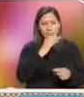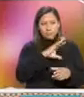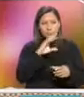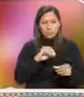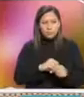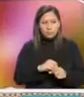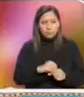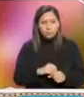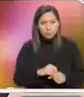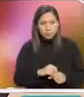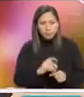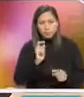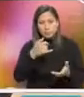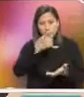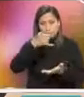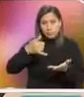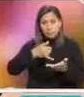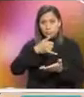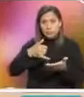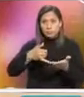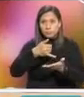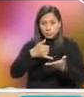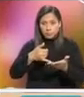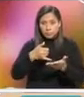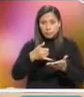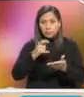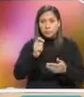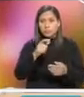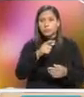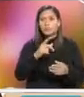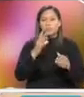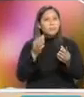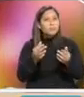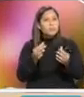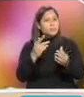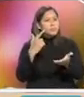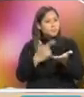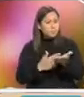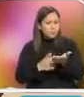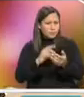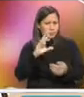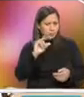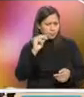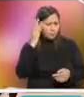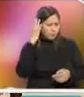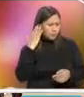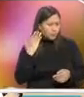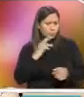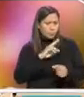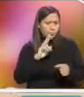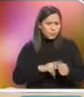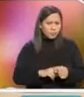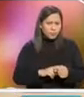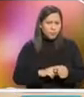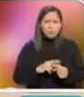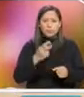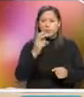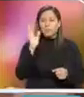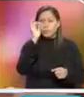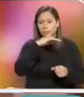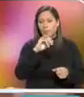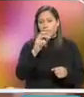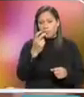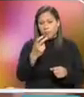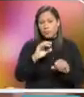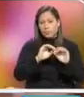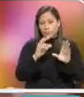no por ver que son aceites, justamente tiende a dejar una textura grasosa en el cabello. Sí. Esto es completamente falso.